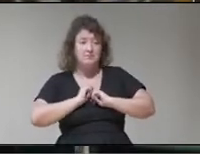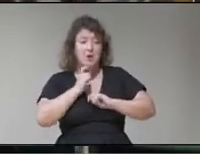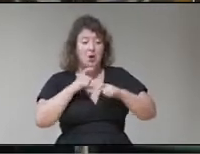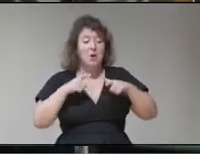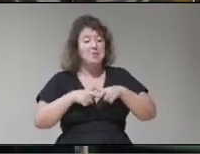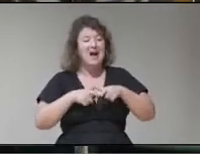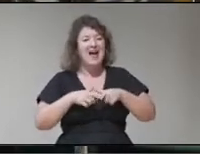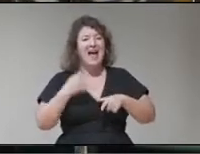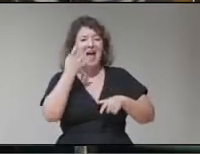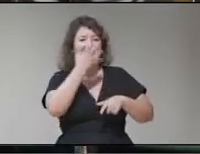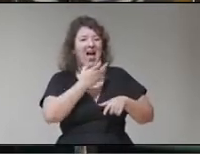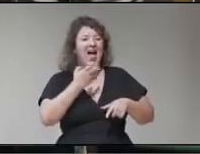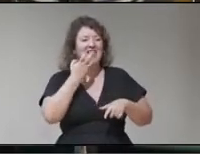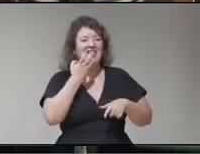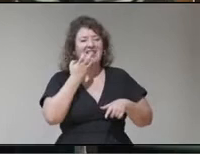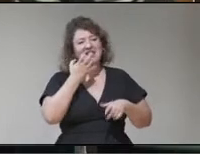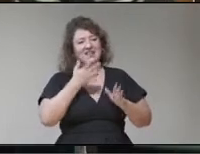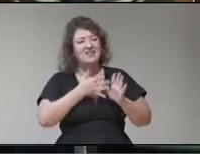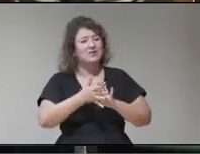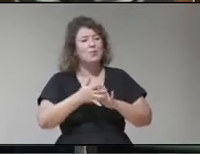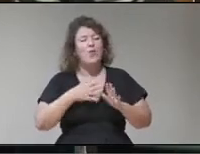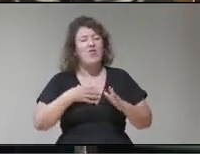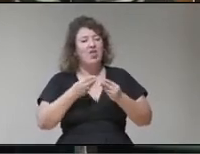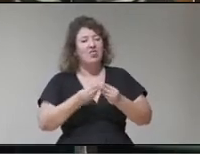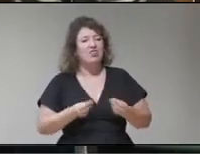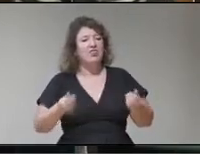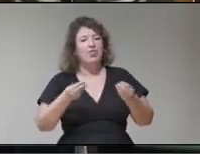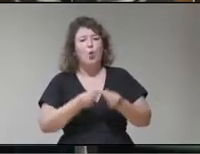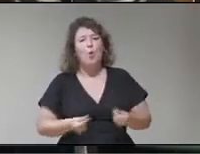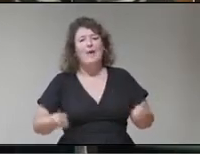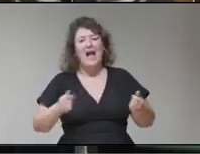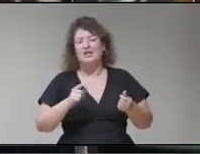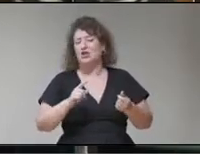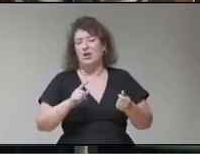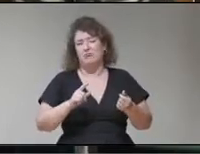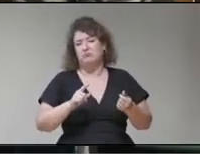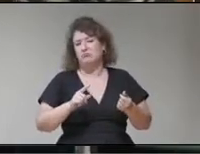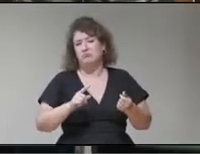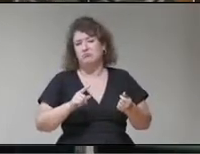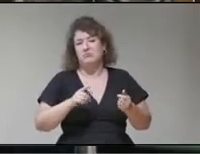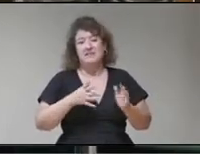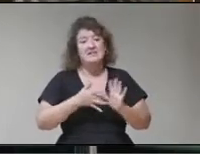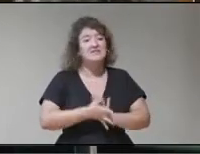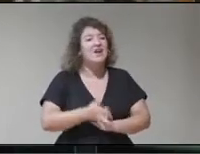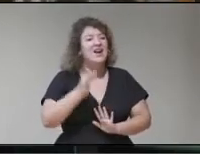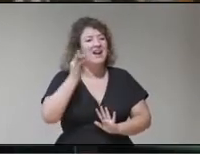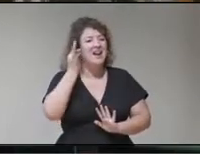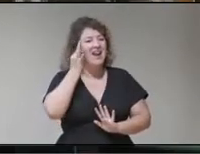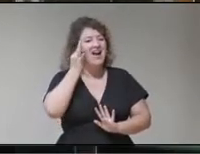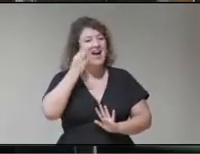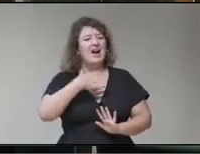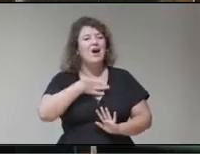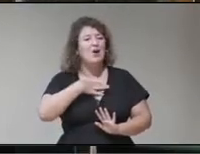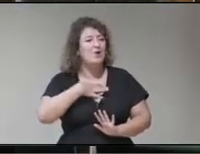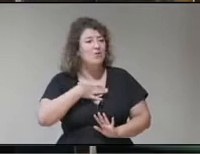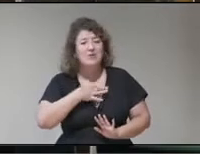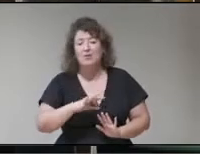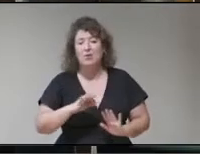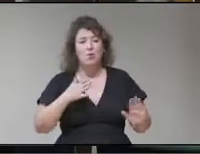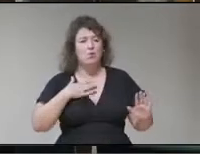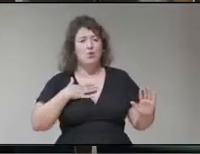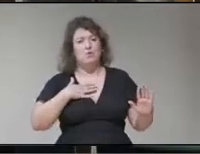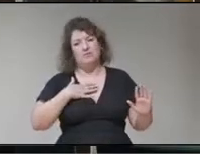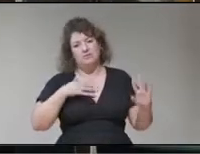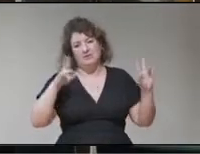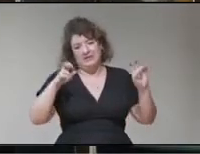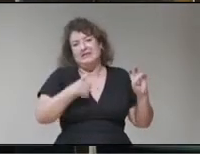ácida, tú puedes tener esa vagina lubricada todo el tiempo. ¿Y eso qué significa? Que la mujer es receptiva en todo momento. Bueno,